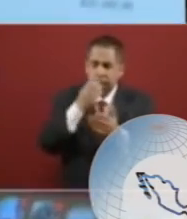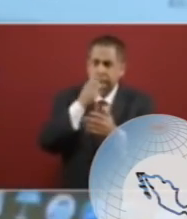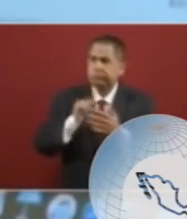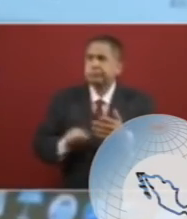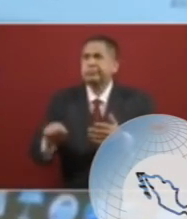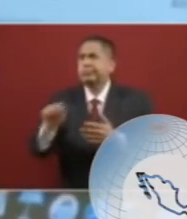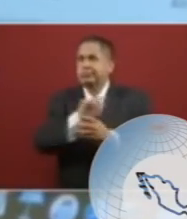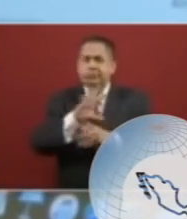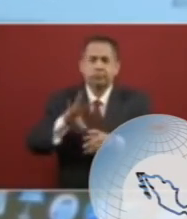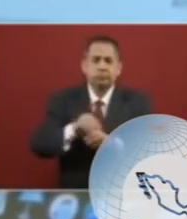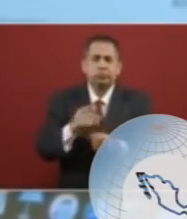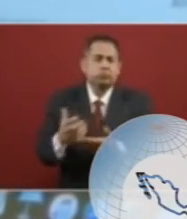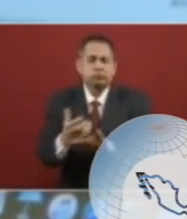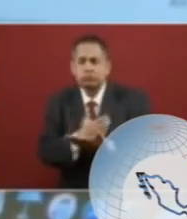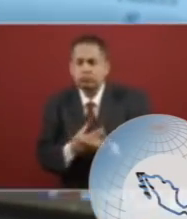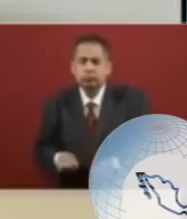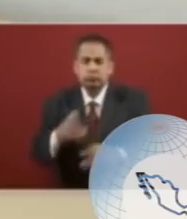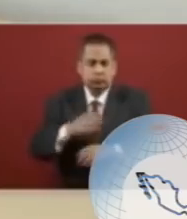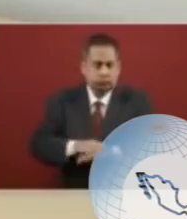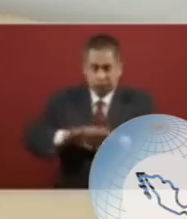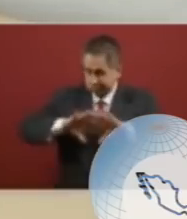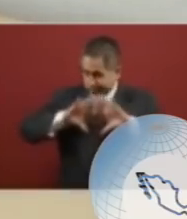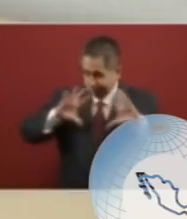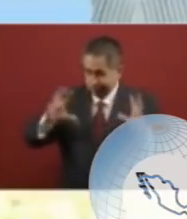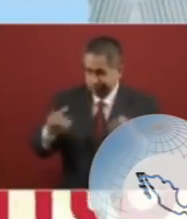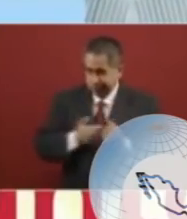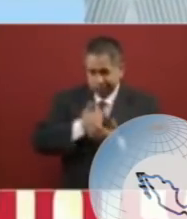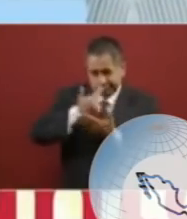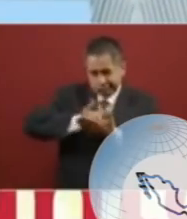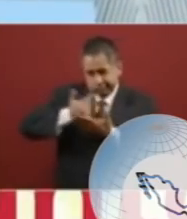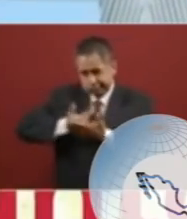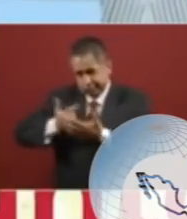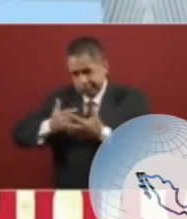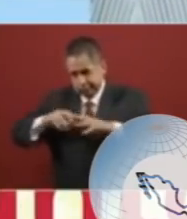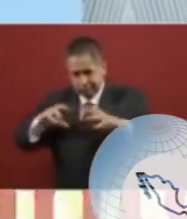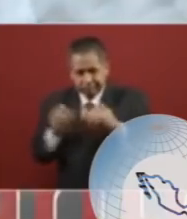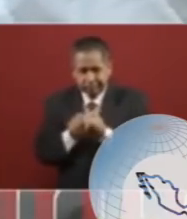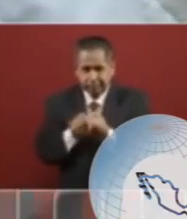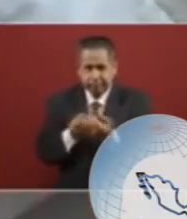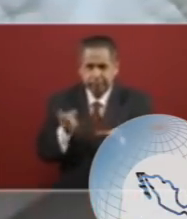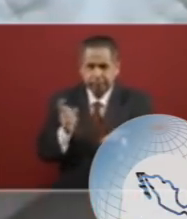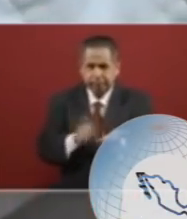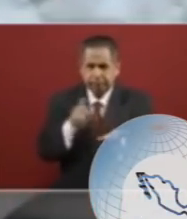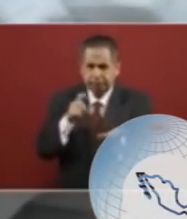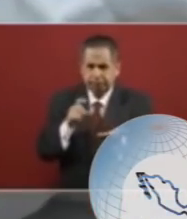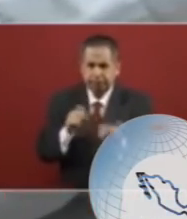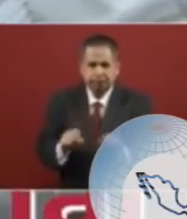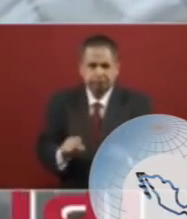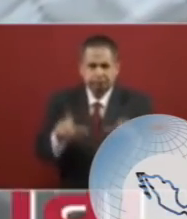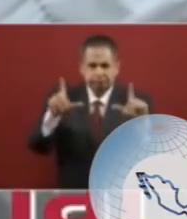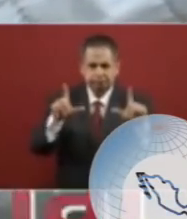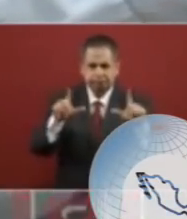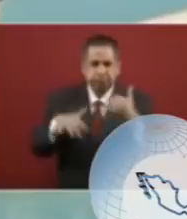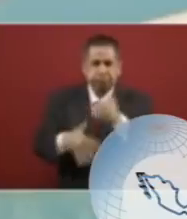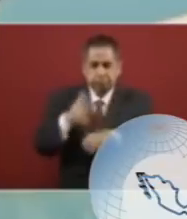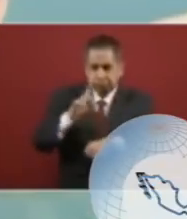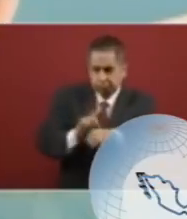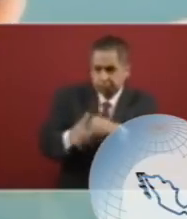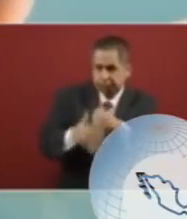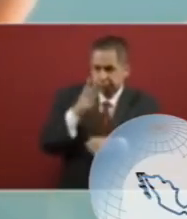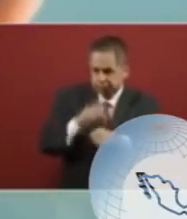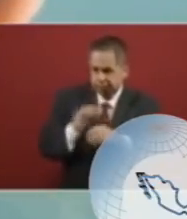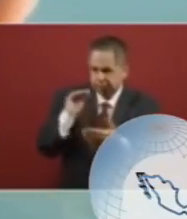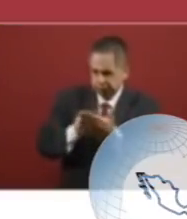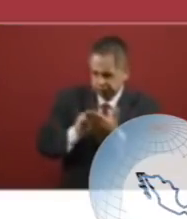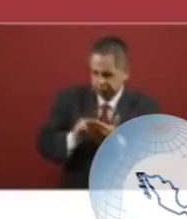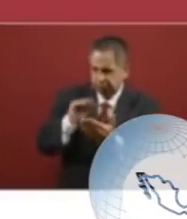entidades del país. Toda la nómina de todas estas instituciones en un solo punto. Actualizada de manera quincenal. Búscala